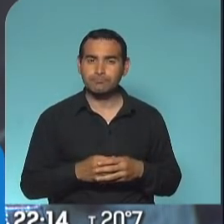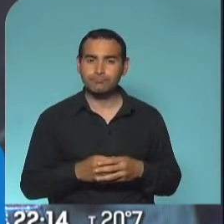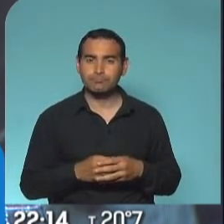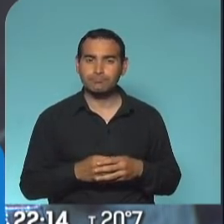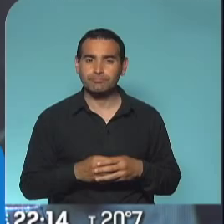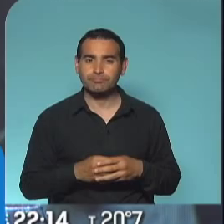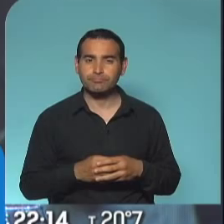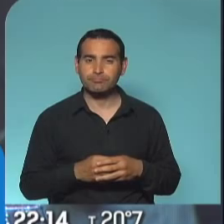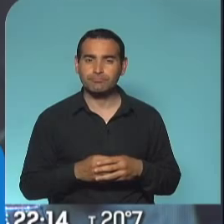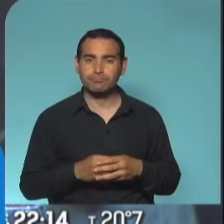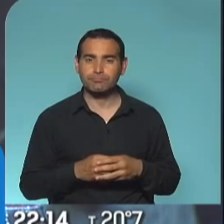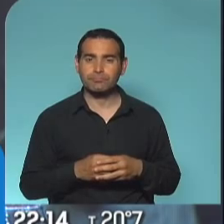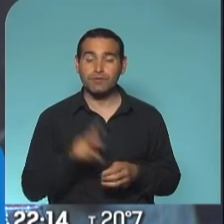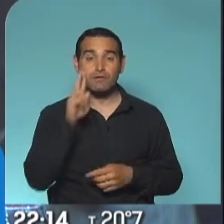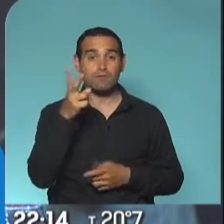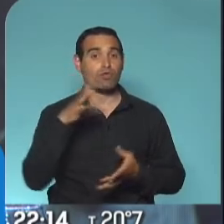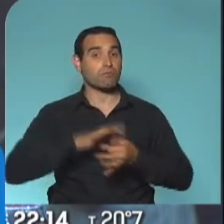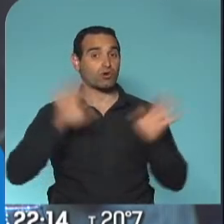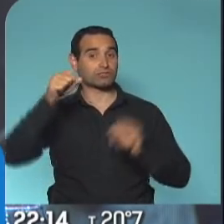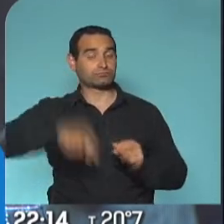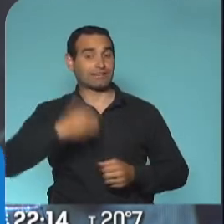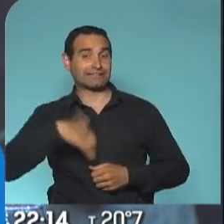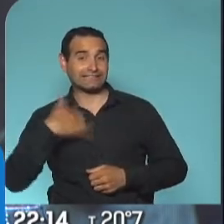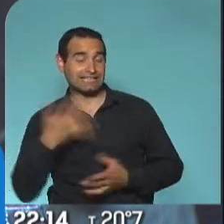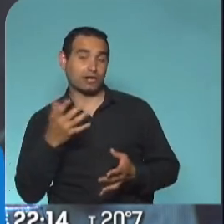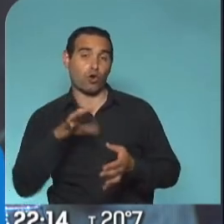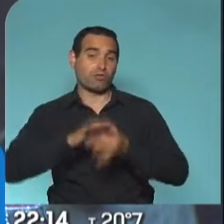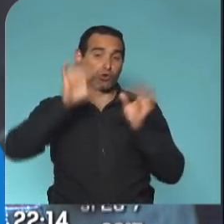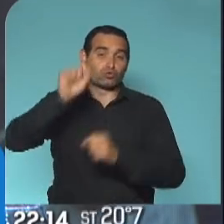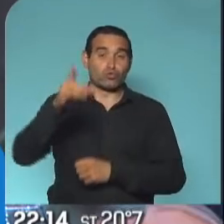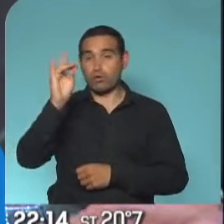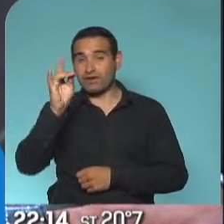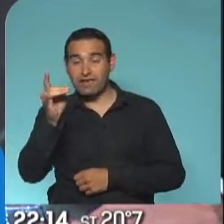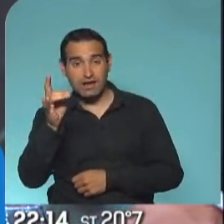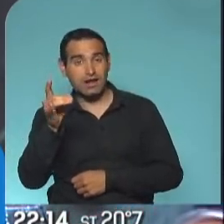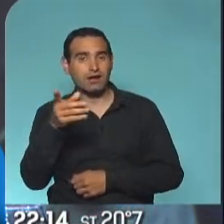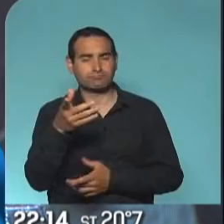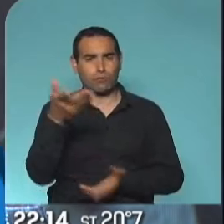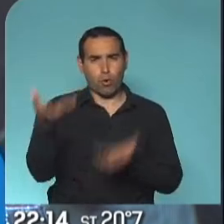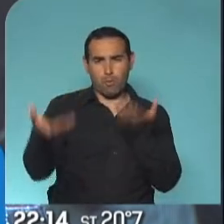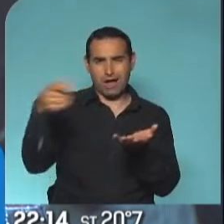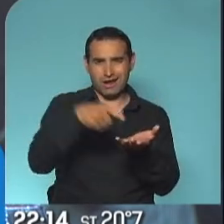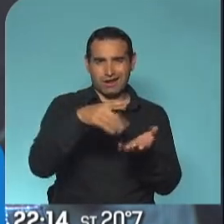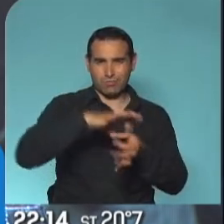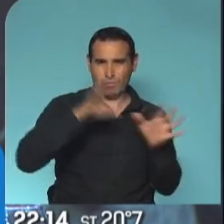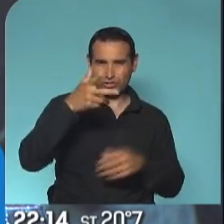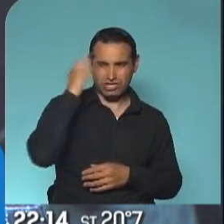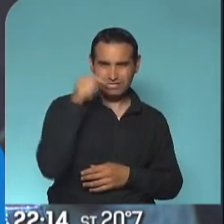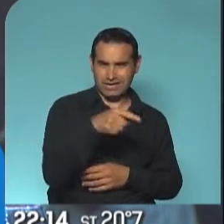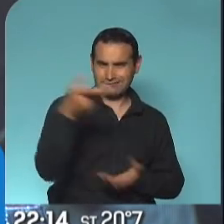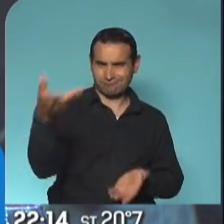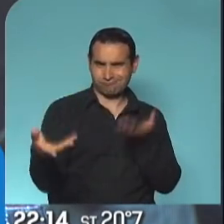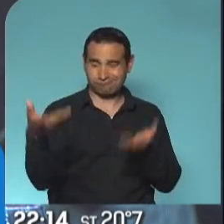digamos, la legitimidad de la democracia argentina o la democracia boliviana, del cual vamos a hablar en el próximo bloque, en comparación con la democracia chilena, que